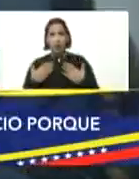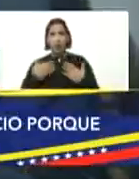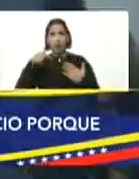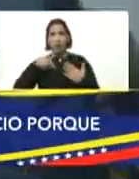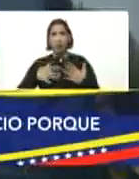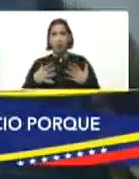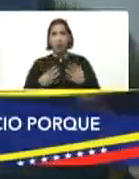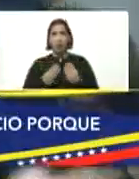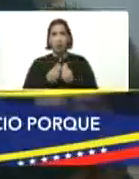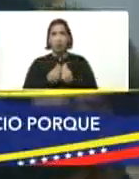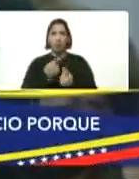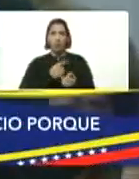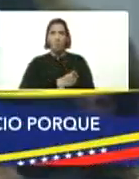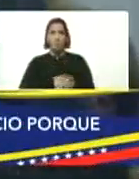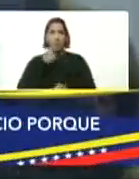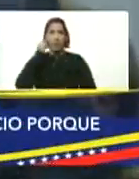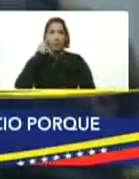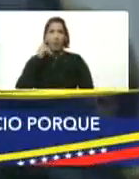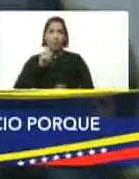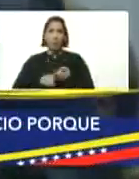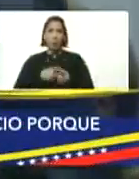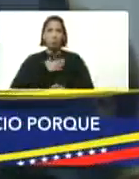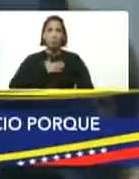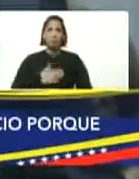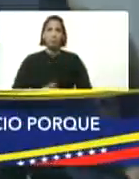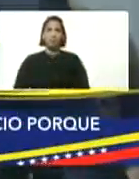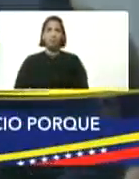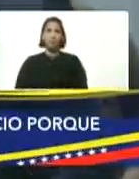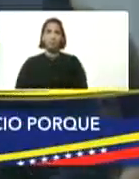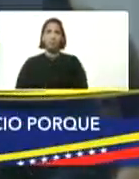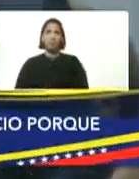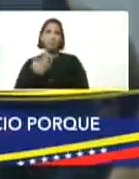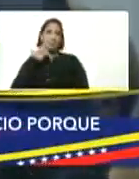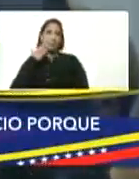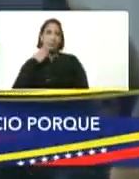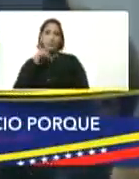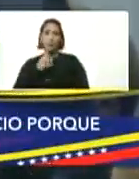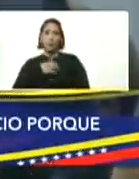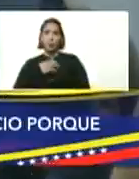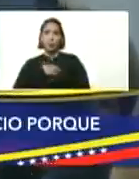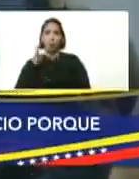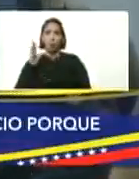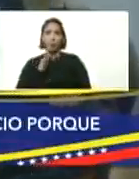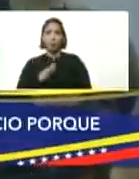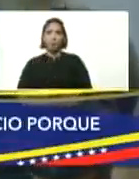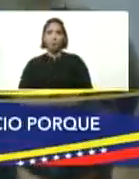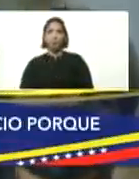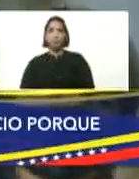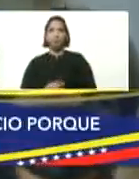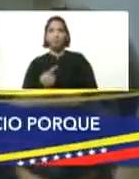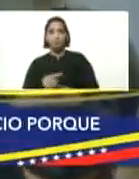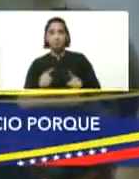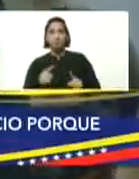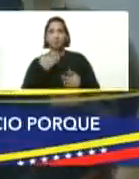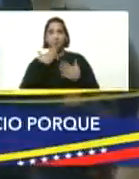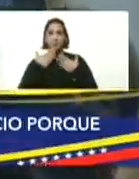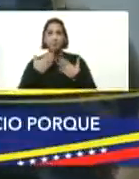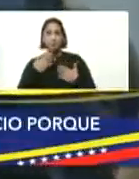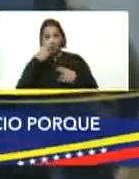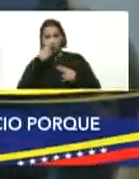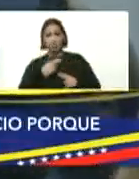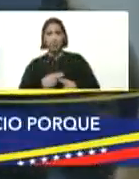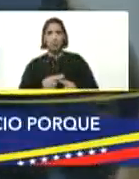de mi hermana, mi esposa. Mi madre no pudo venir, pero le agradecemos mucho este